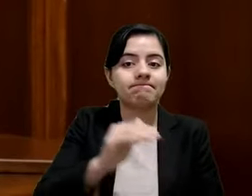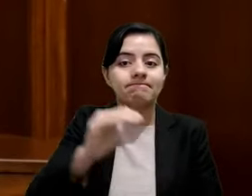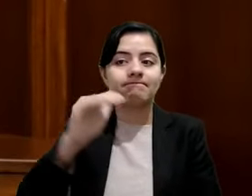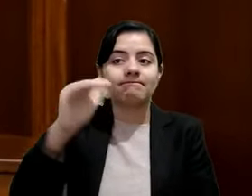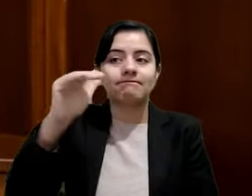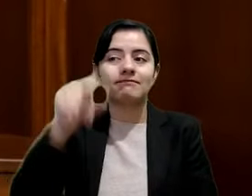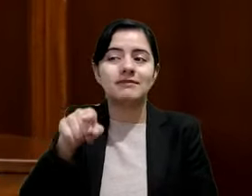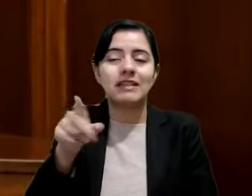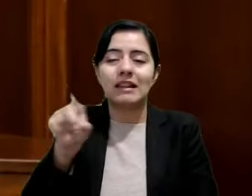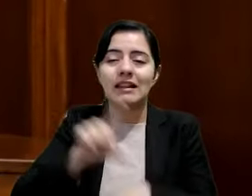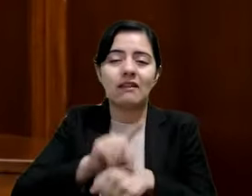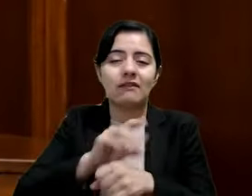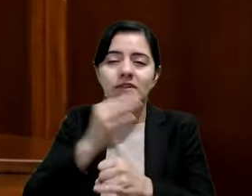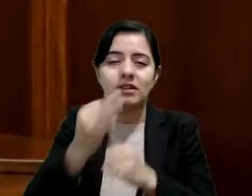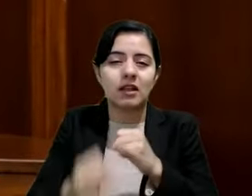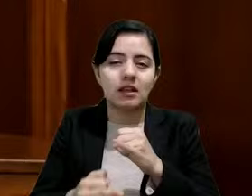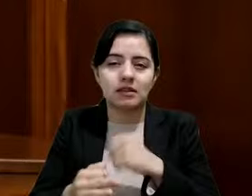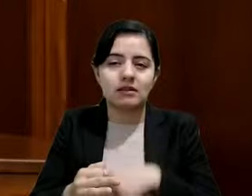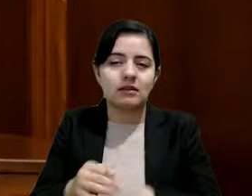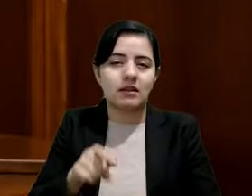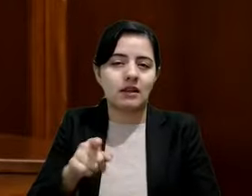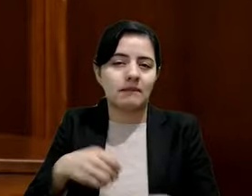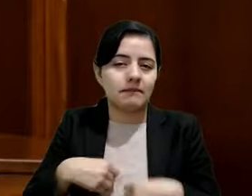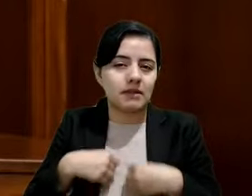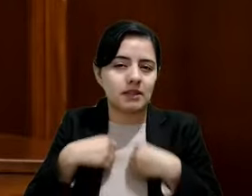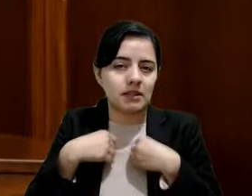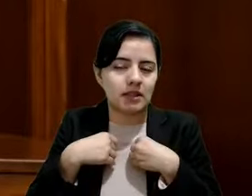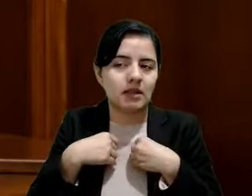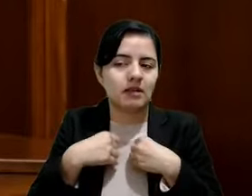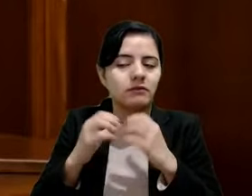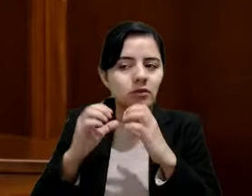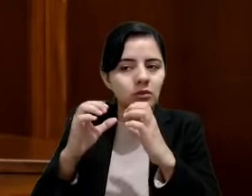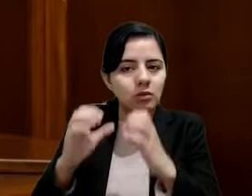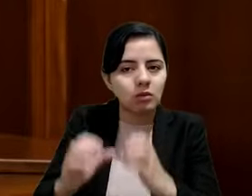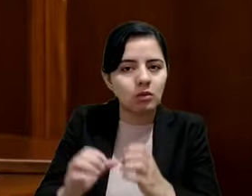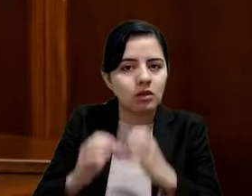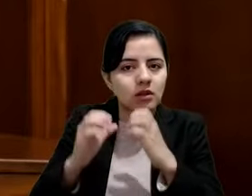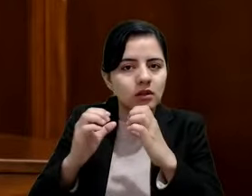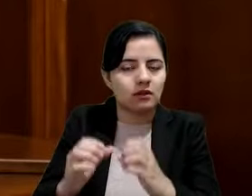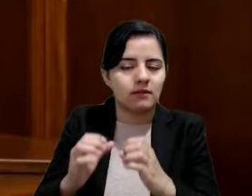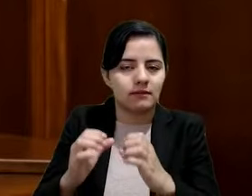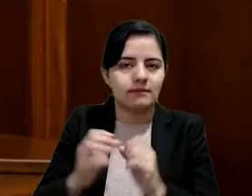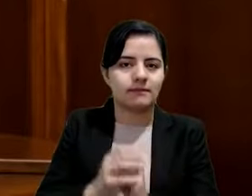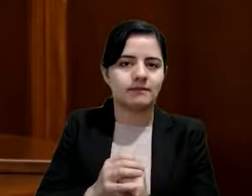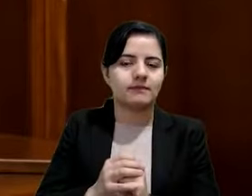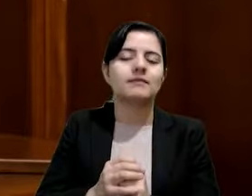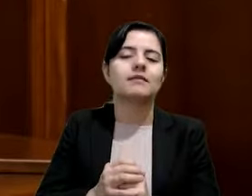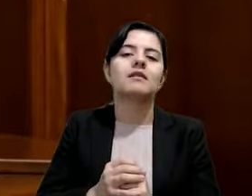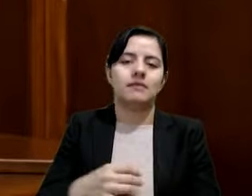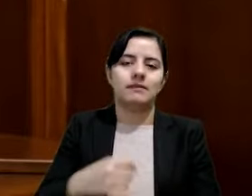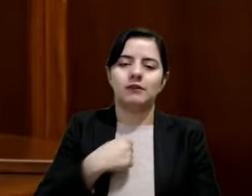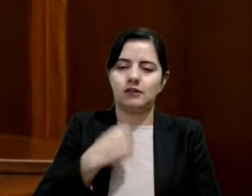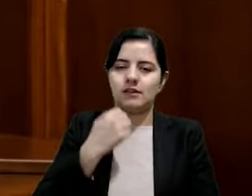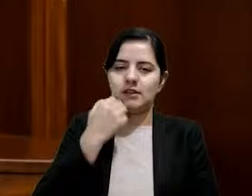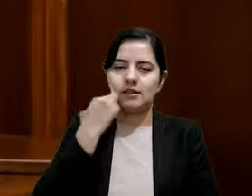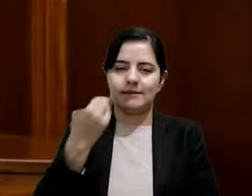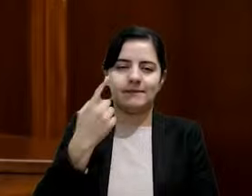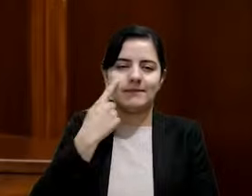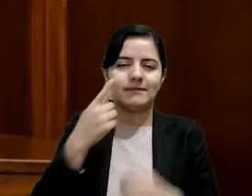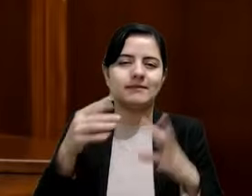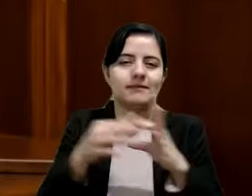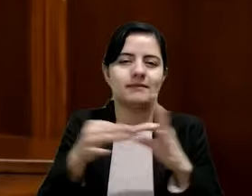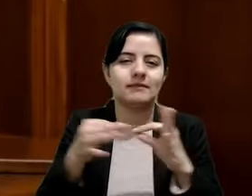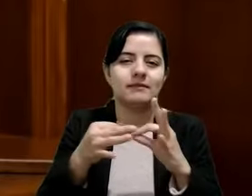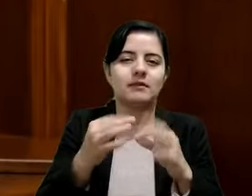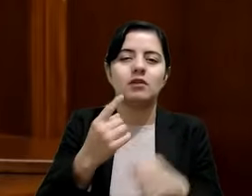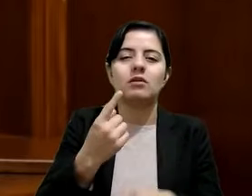quiero eh Resaltar y subrayar alguno de los logros más significativos de este primer año de gobierno